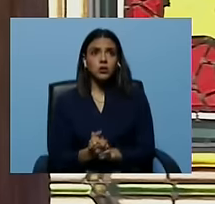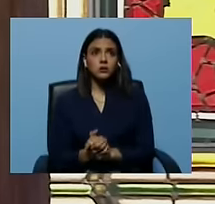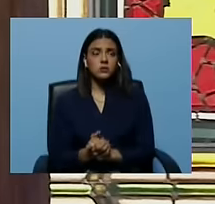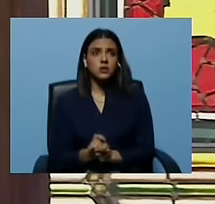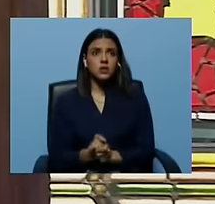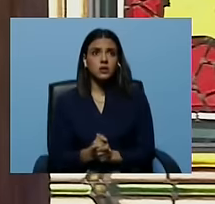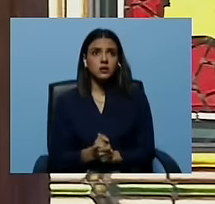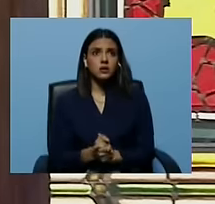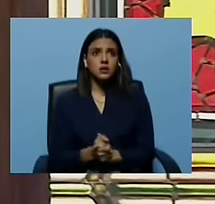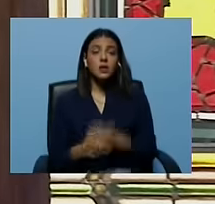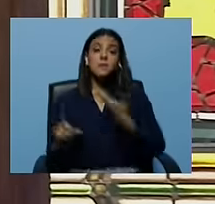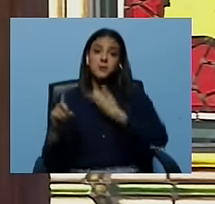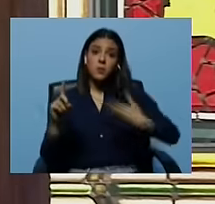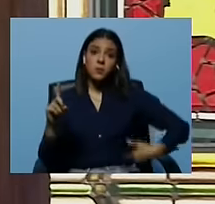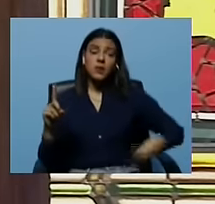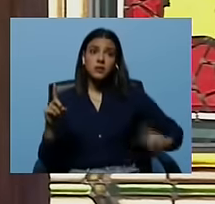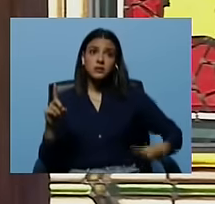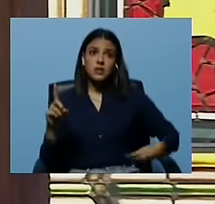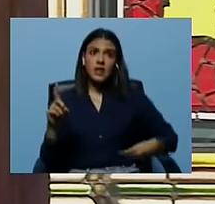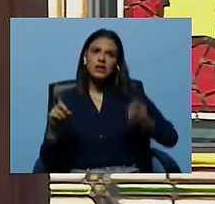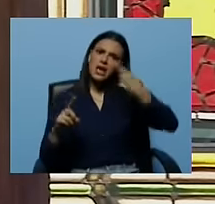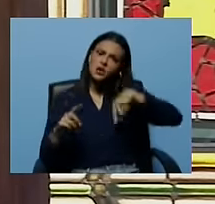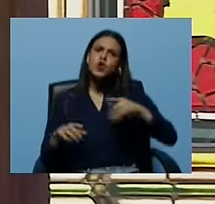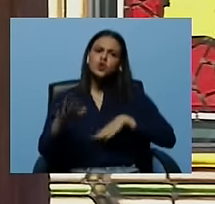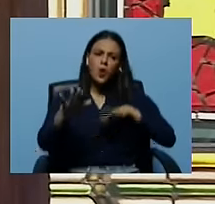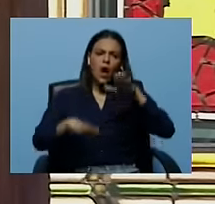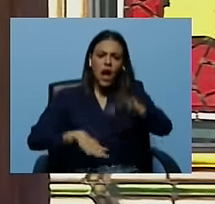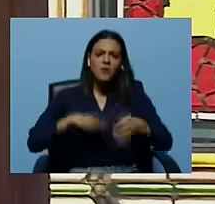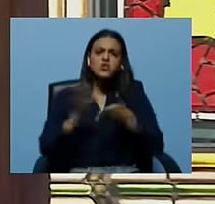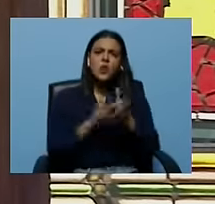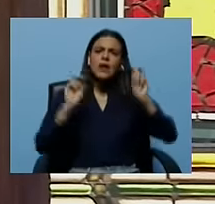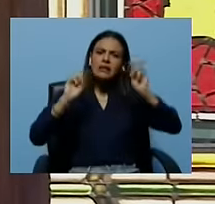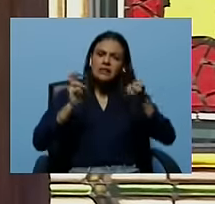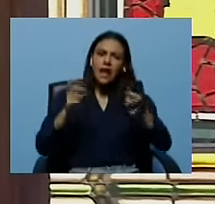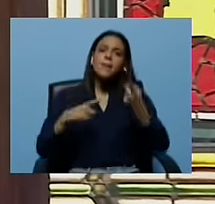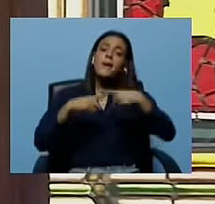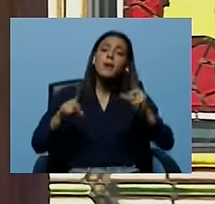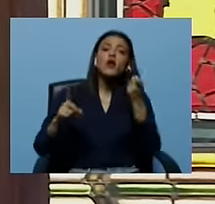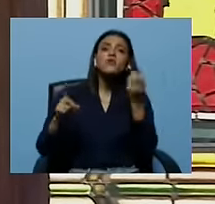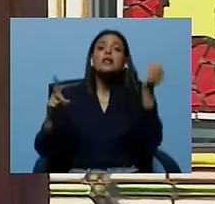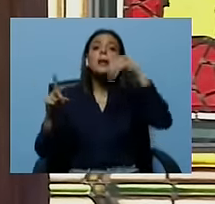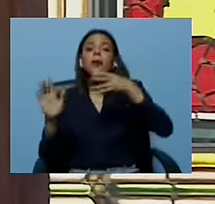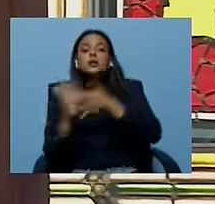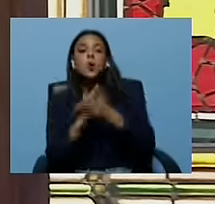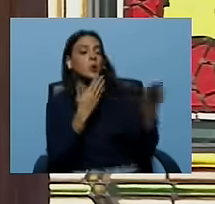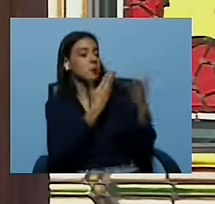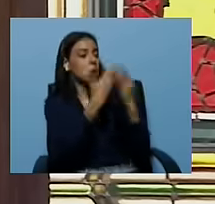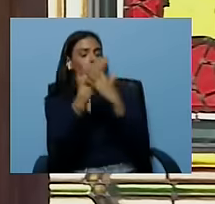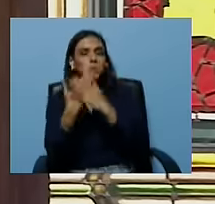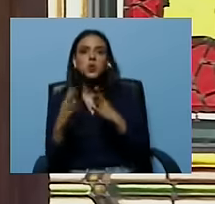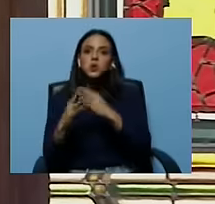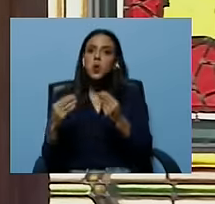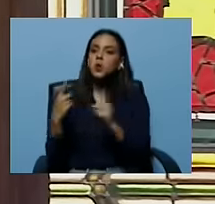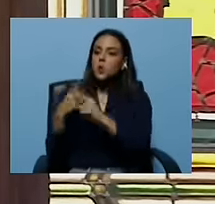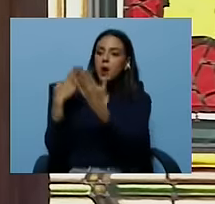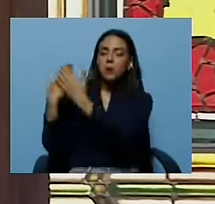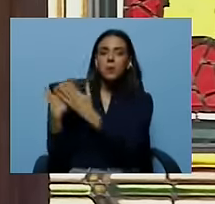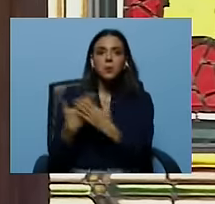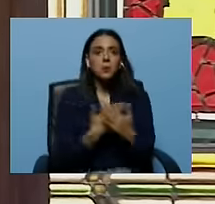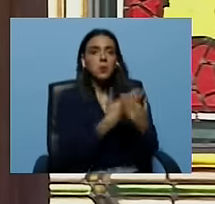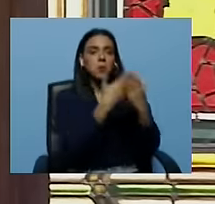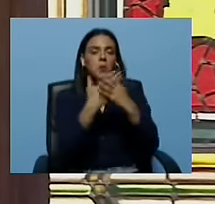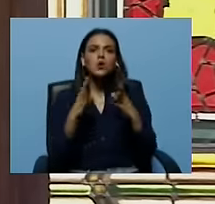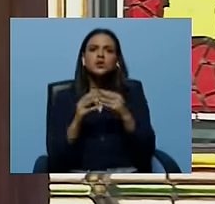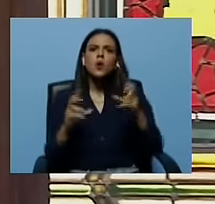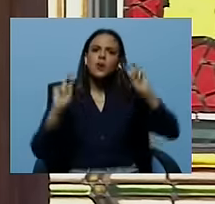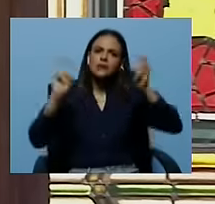mire, presidente, tal cosa, estamos avanzando en tal tema, pero nos falta esto. Y por aquí me dijeron, estamos avanzando en tal